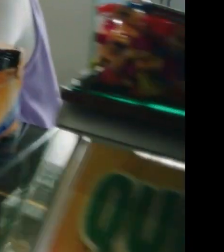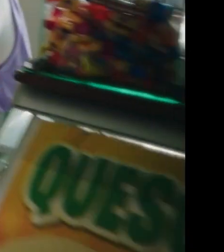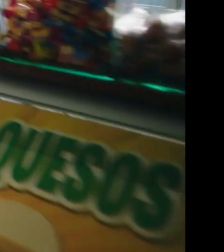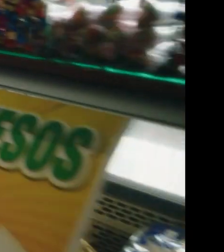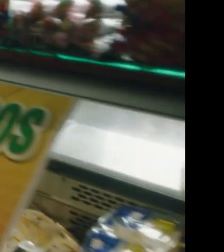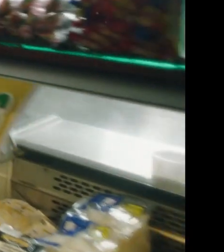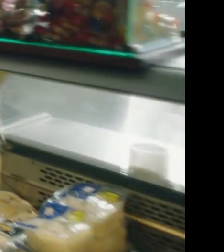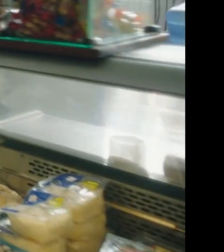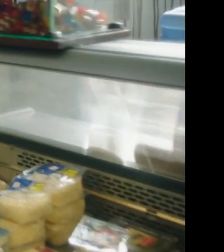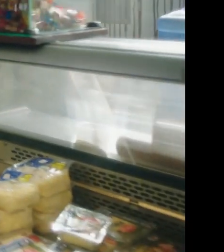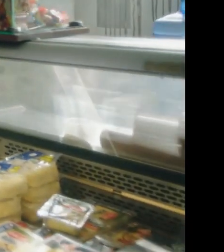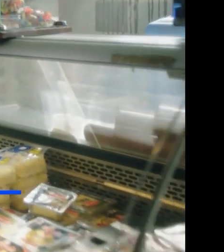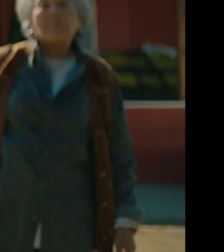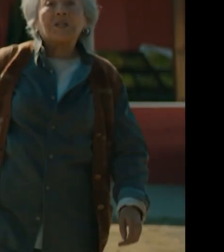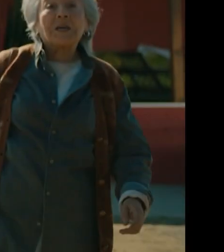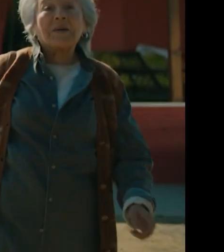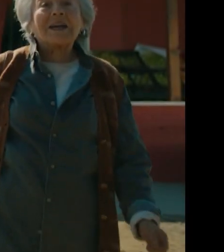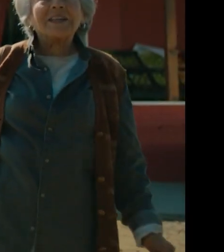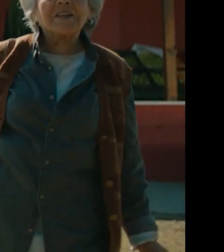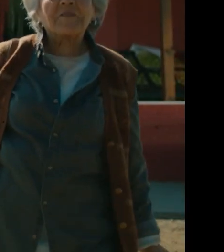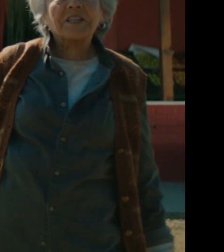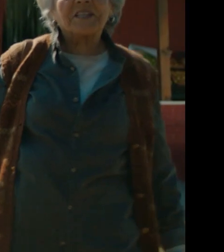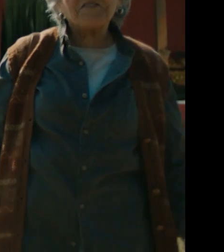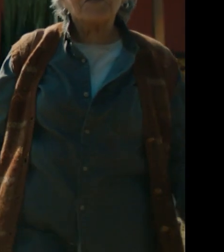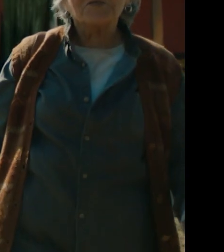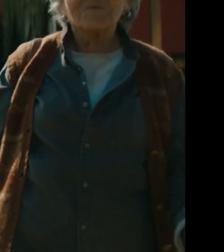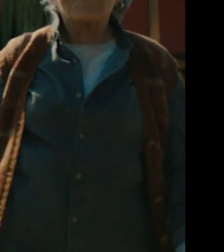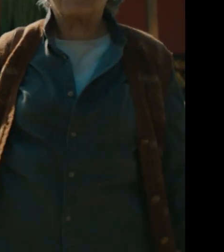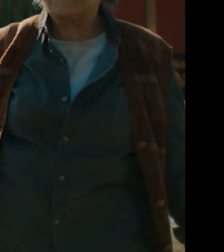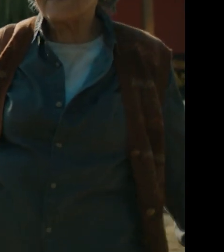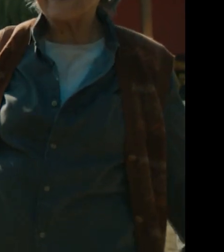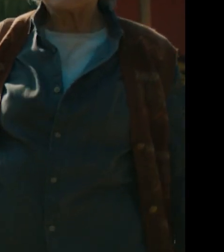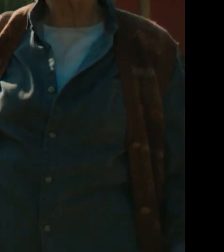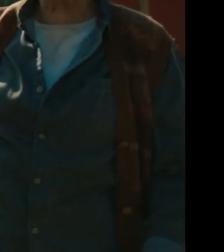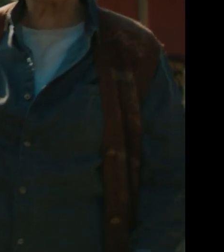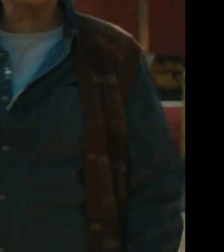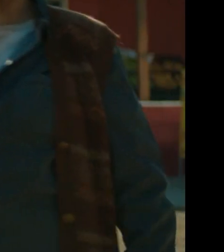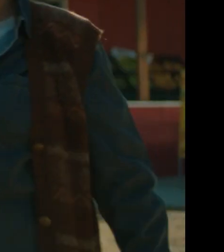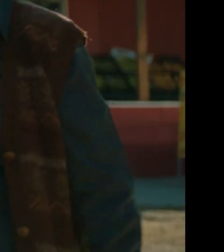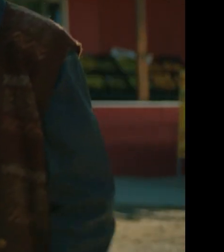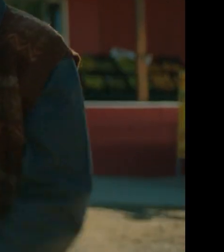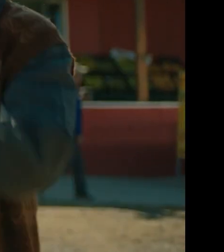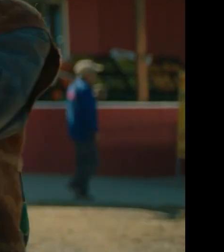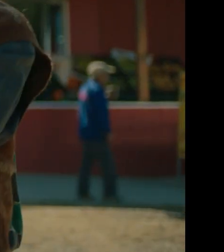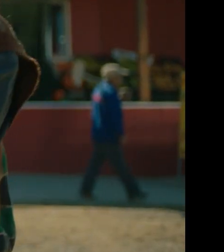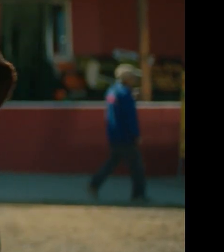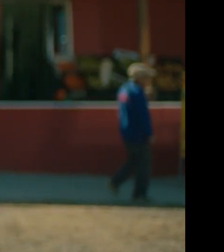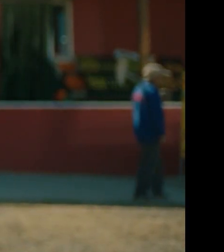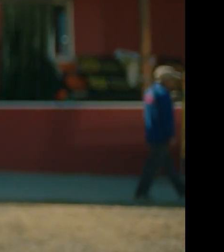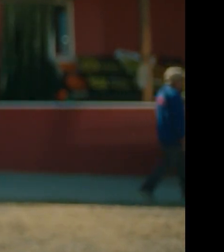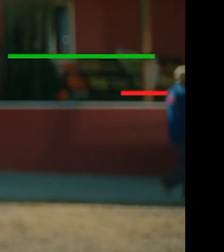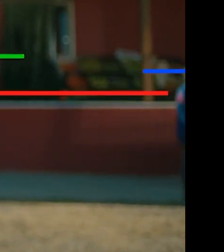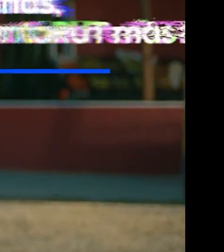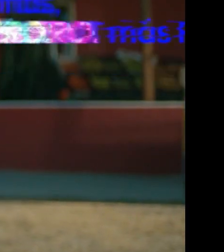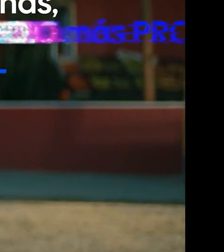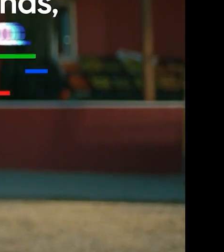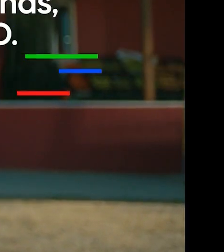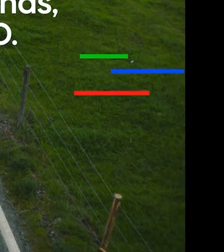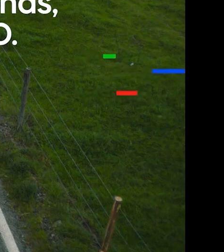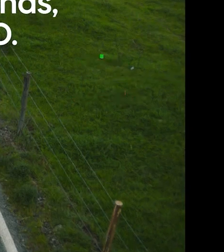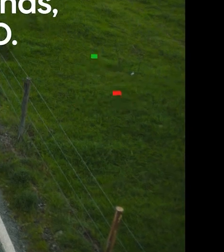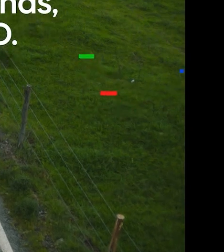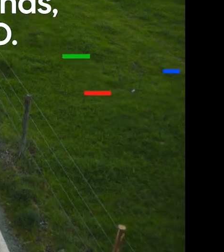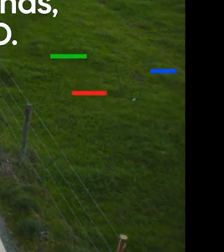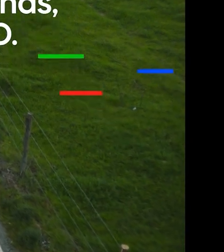Es más seguro y más rápido porque pagar en efectivo ya es cosa de viejo, po. Ana y más